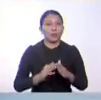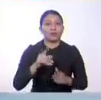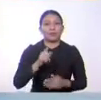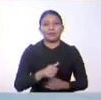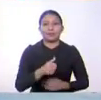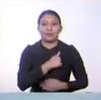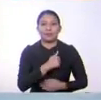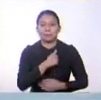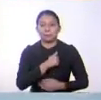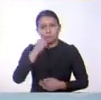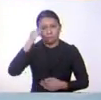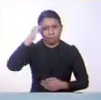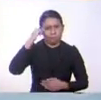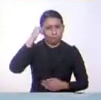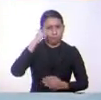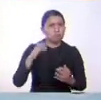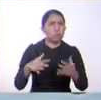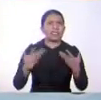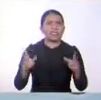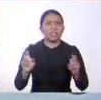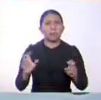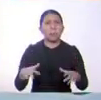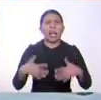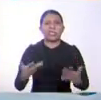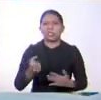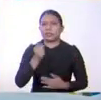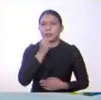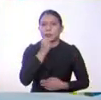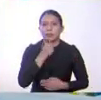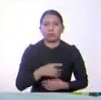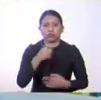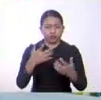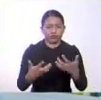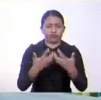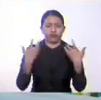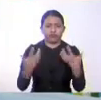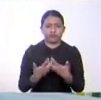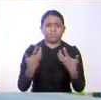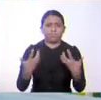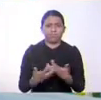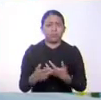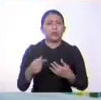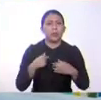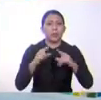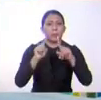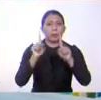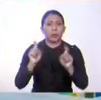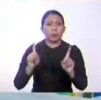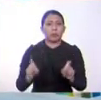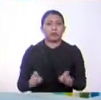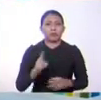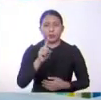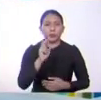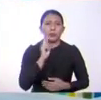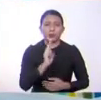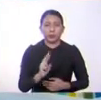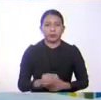tarea aprender más sobre el tema y por eso vamos a hacer unas pequeñas preguntas.